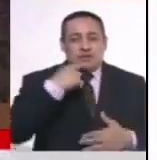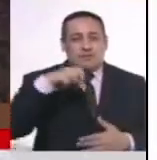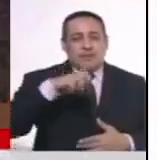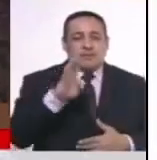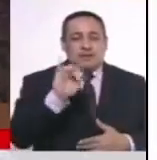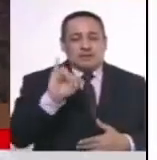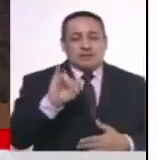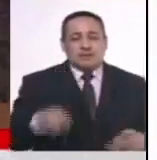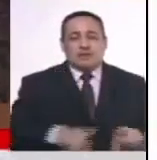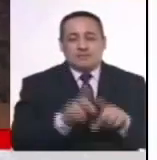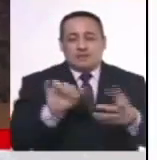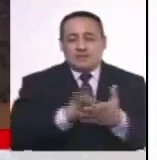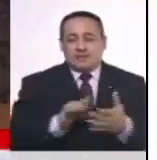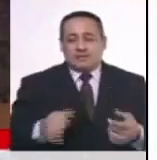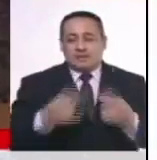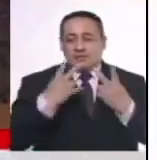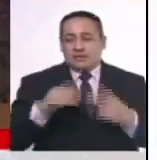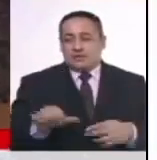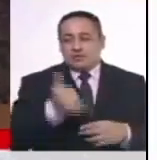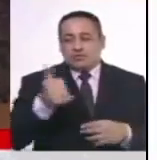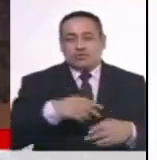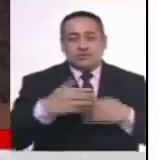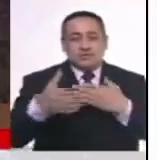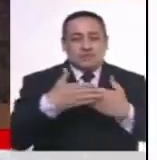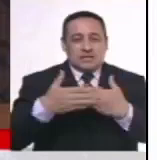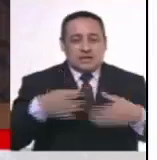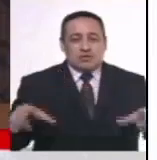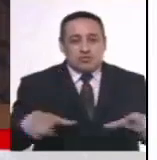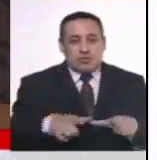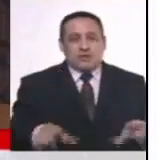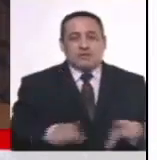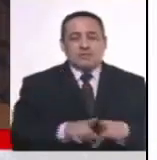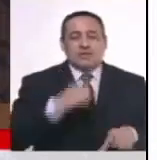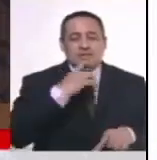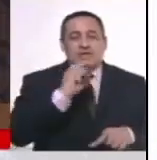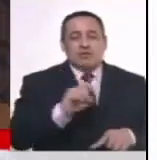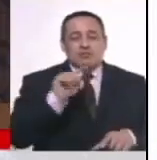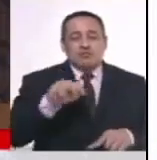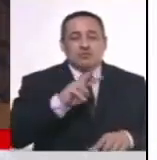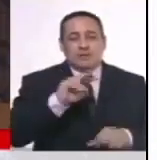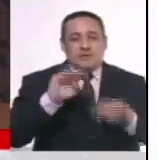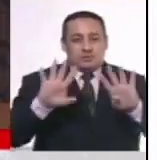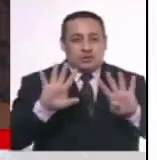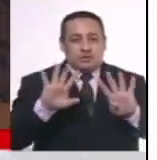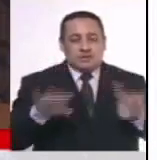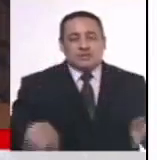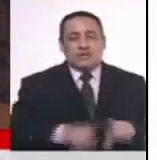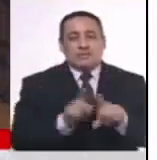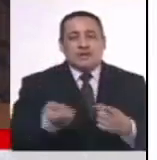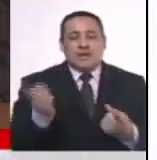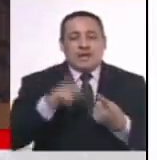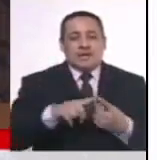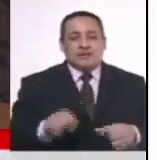Interno, mientras que nuestros vecinos están entre el 0.29 al